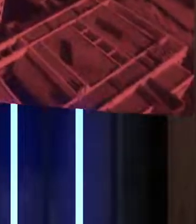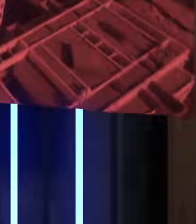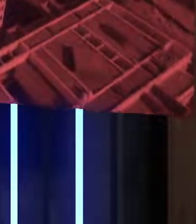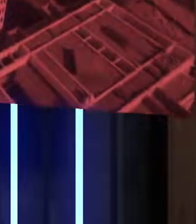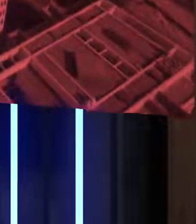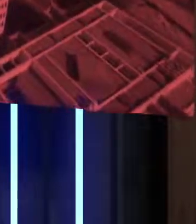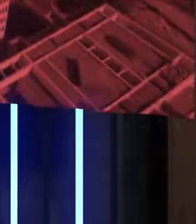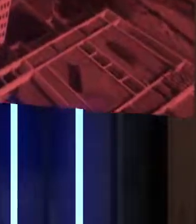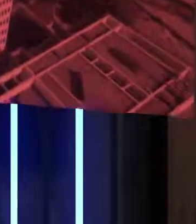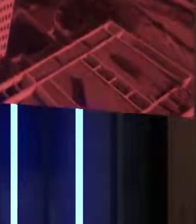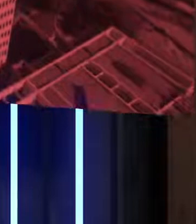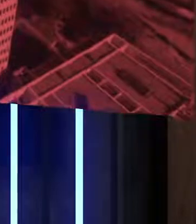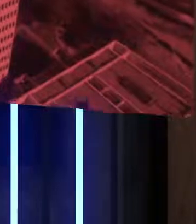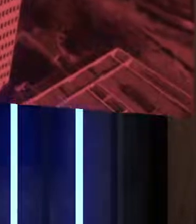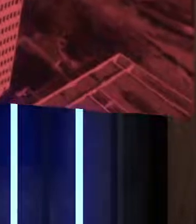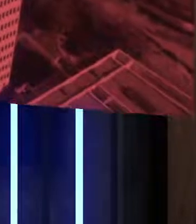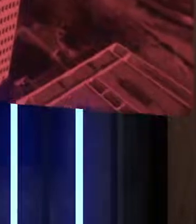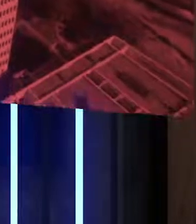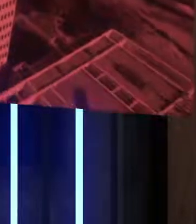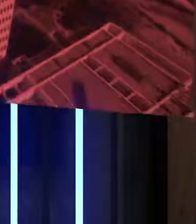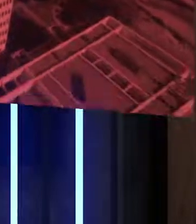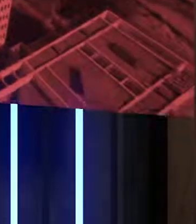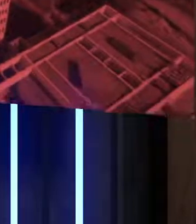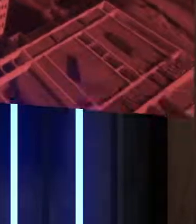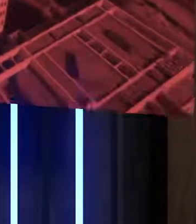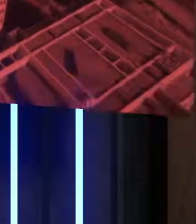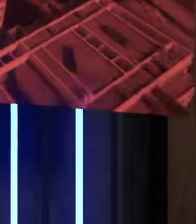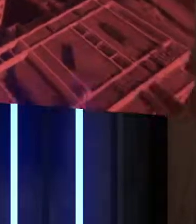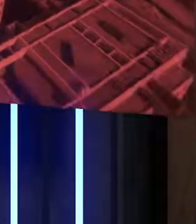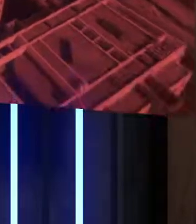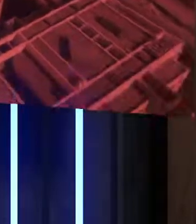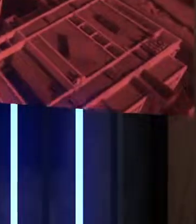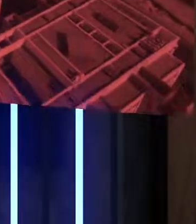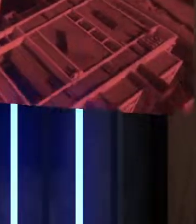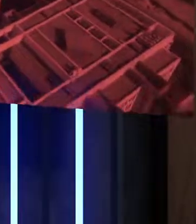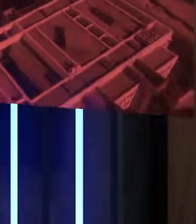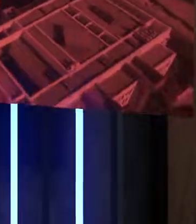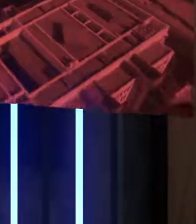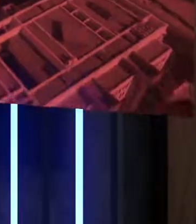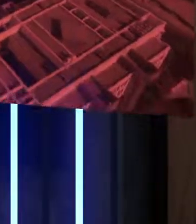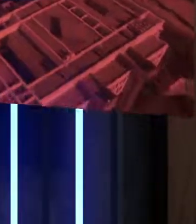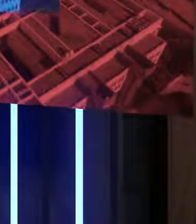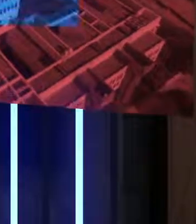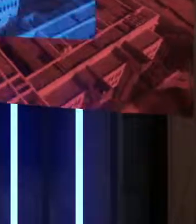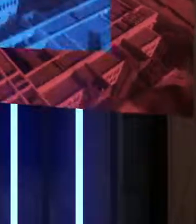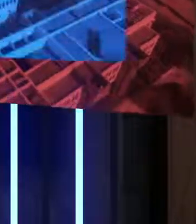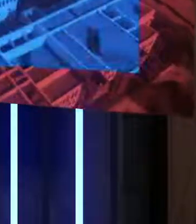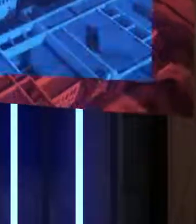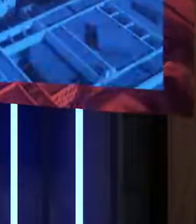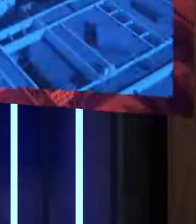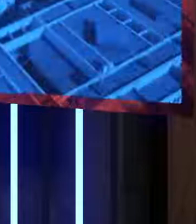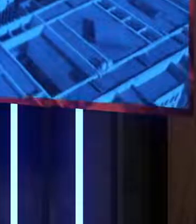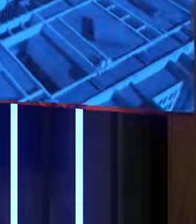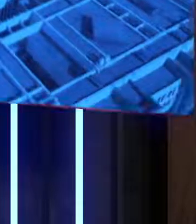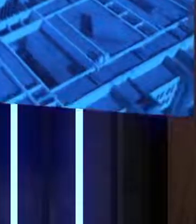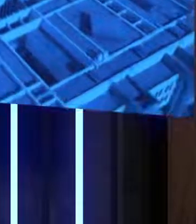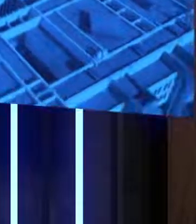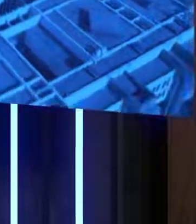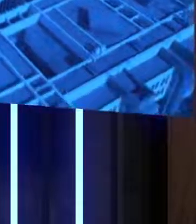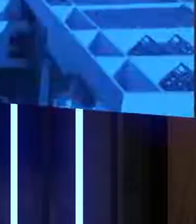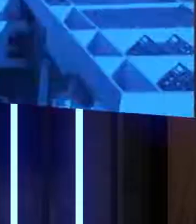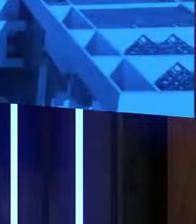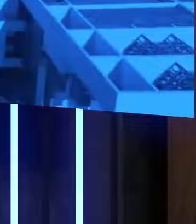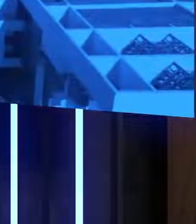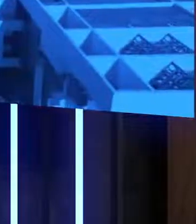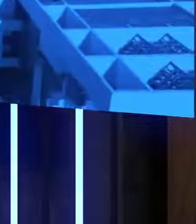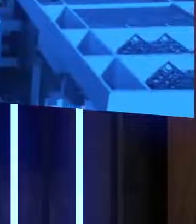medidas relacionadas con tratados fiscales para justamente prevenir la erosión de las bases imponibles y el traslado de beneficios, que la Cámara